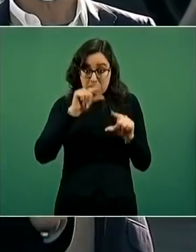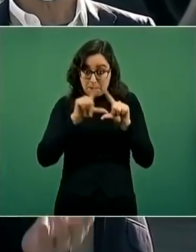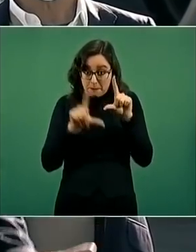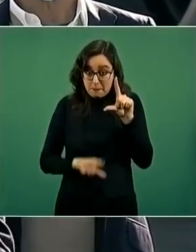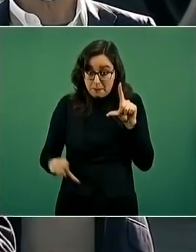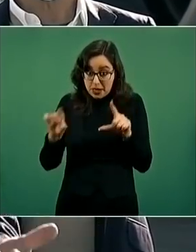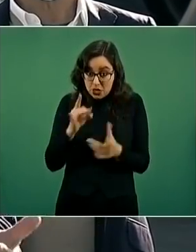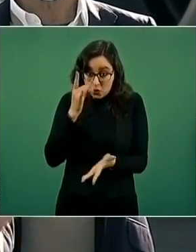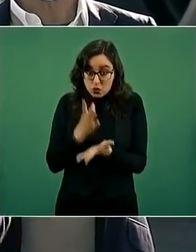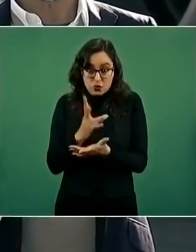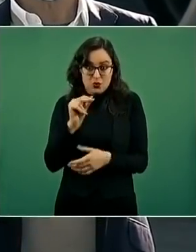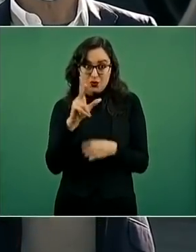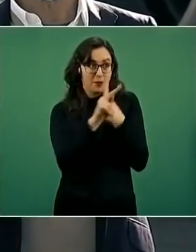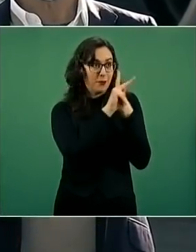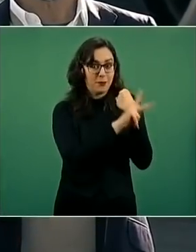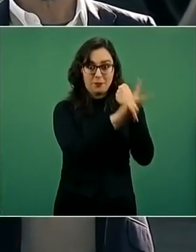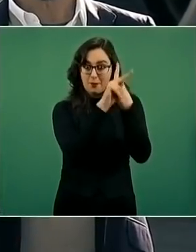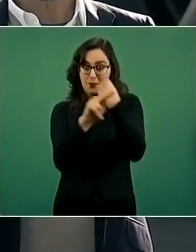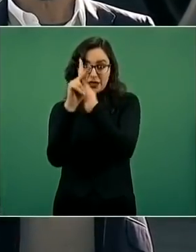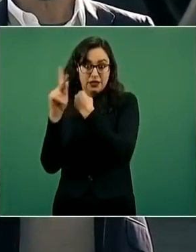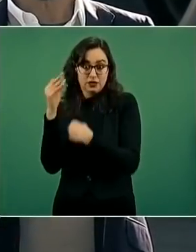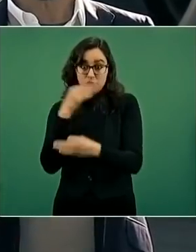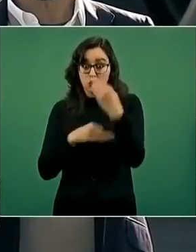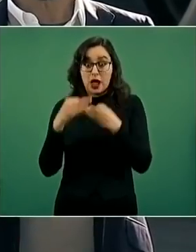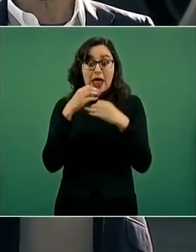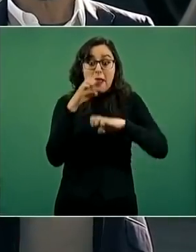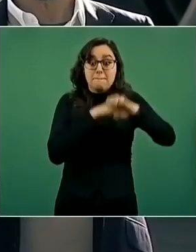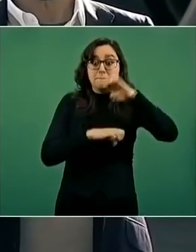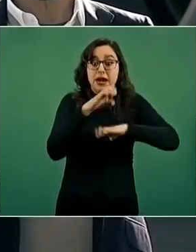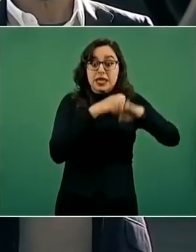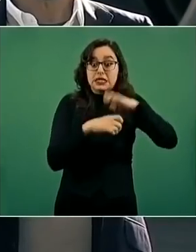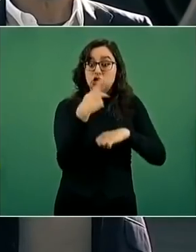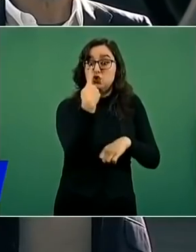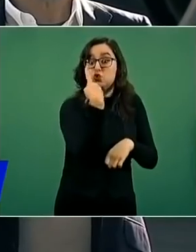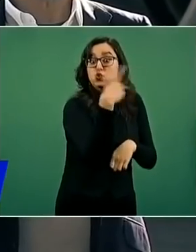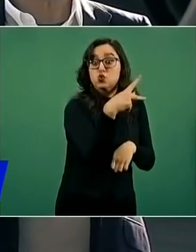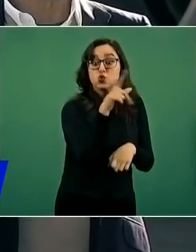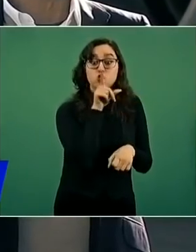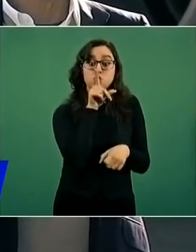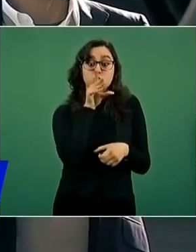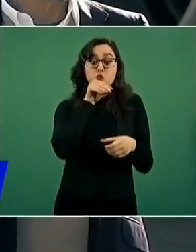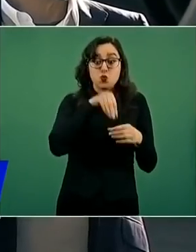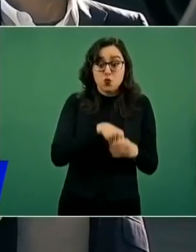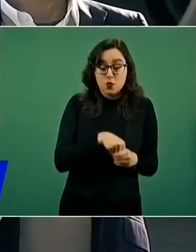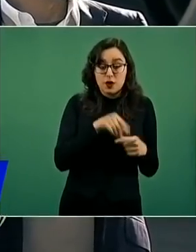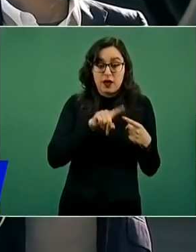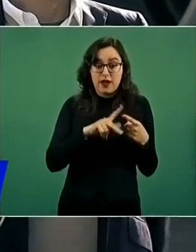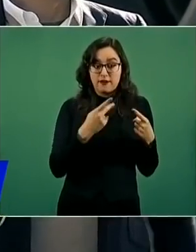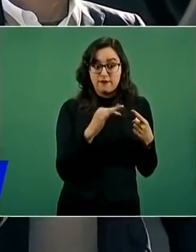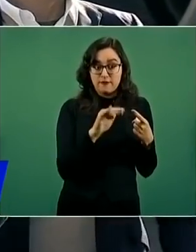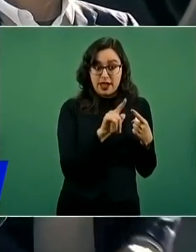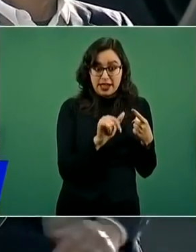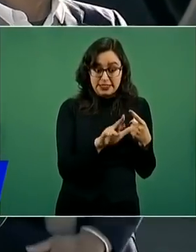hemos firmado sus contratos con Pfizer, vendrá luego AstraZeneca y probablemente